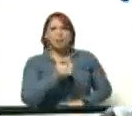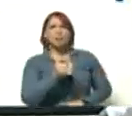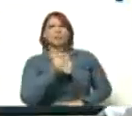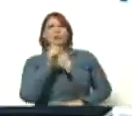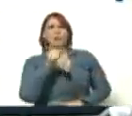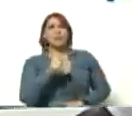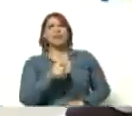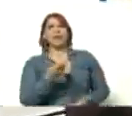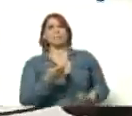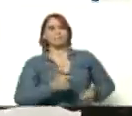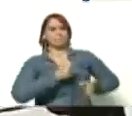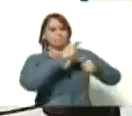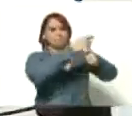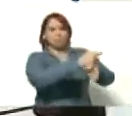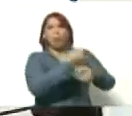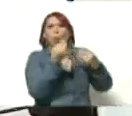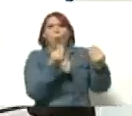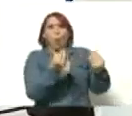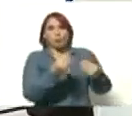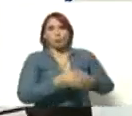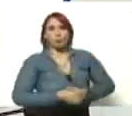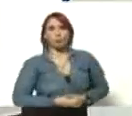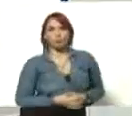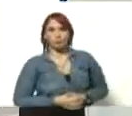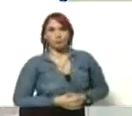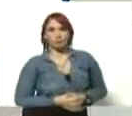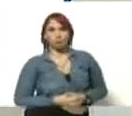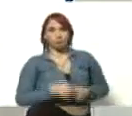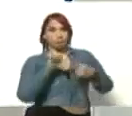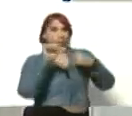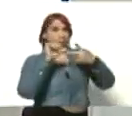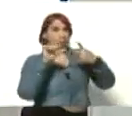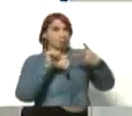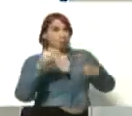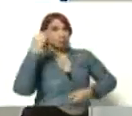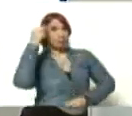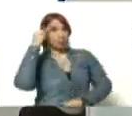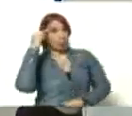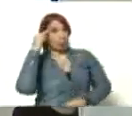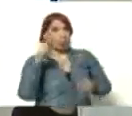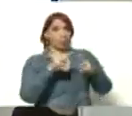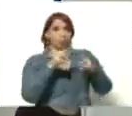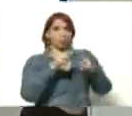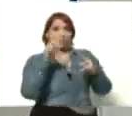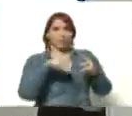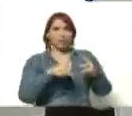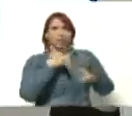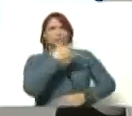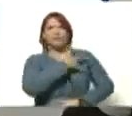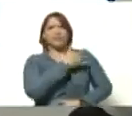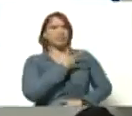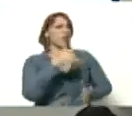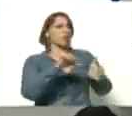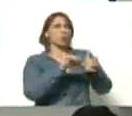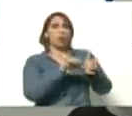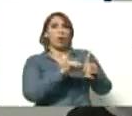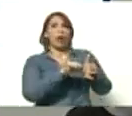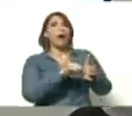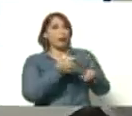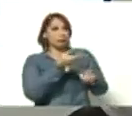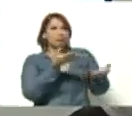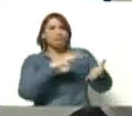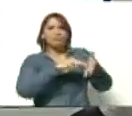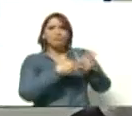que va a tener el estudiante, la área de conocimiento, el subárea de conocimiento y la universidad. Esto para que todos nuestros